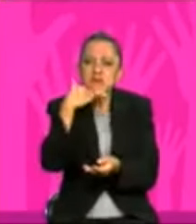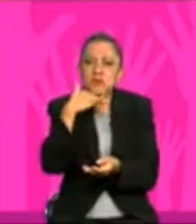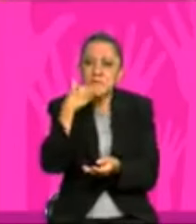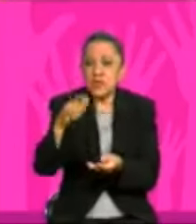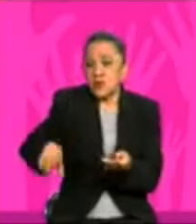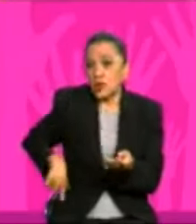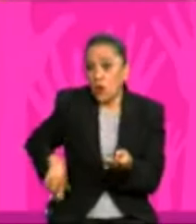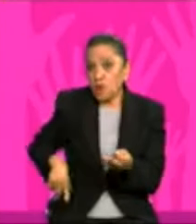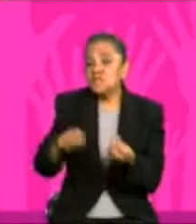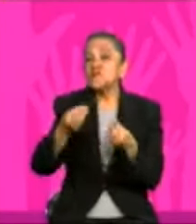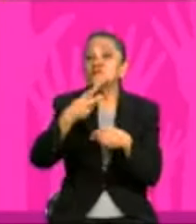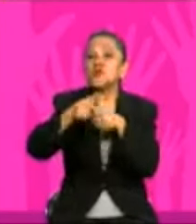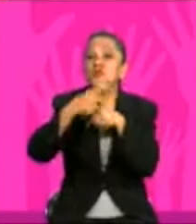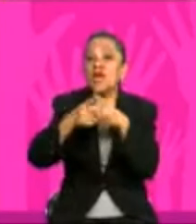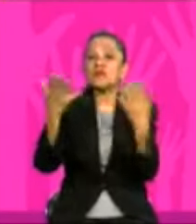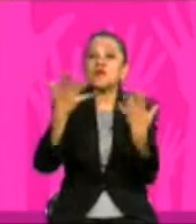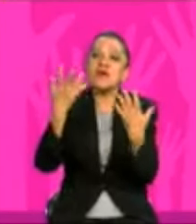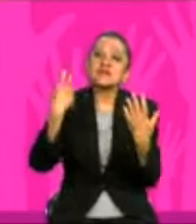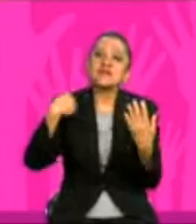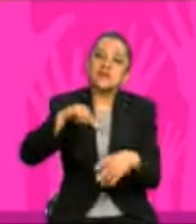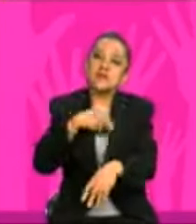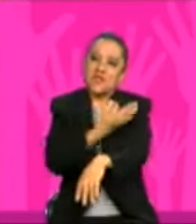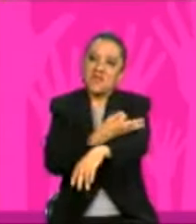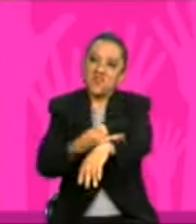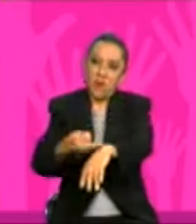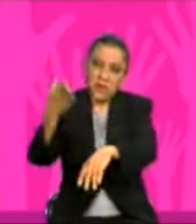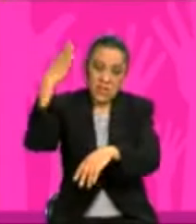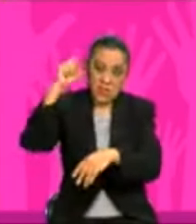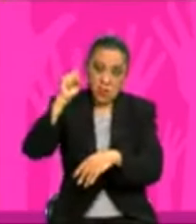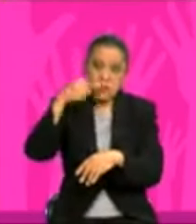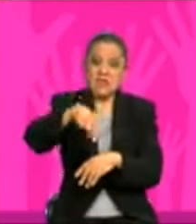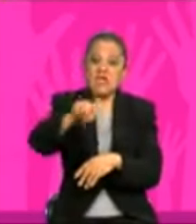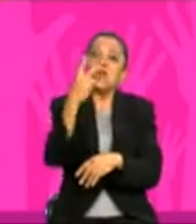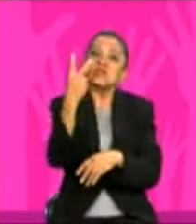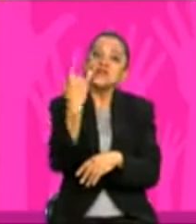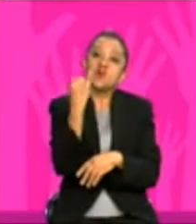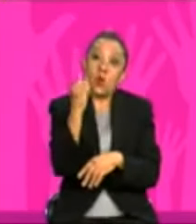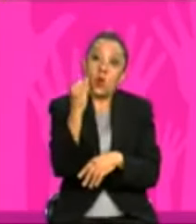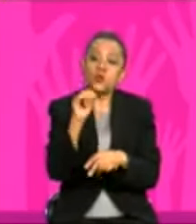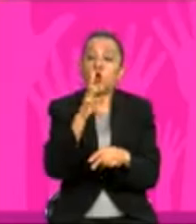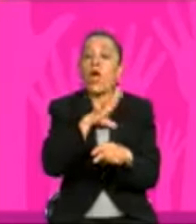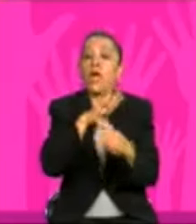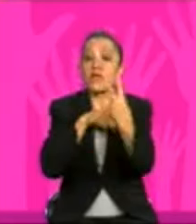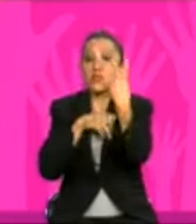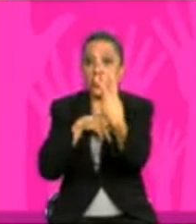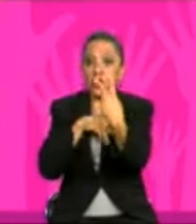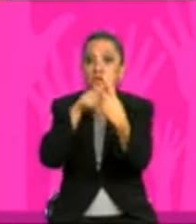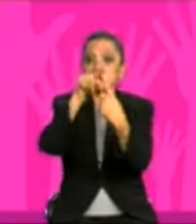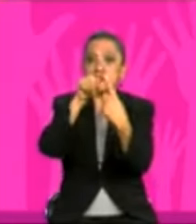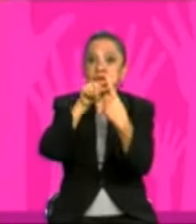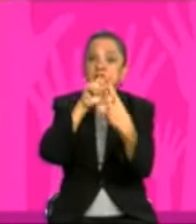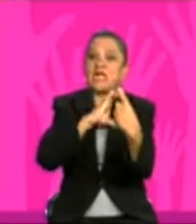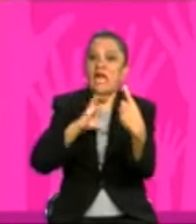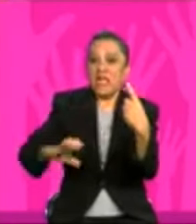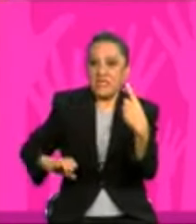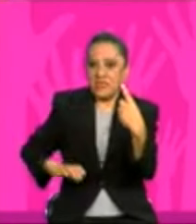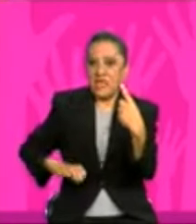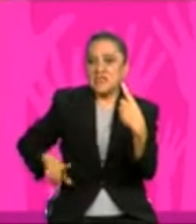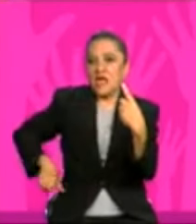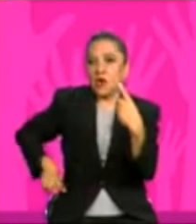daño le han hecho a nuestras familias morelenses. En este 2 de junio solo hay dos opciones: la candidata del gobernador y